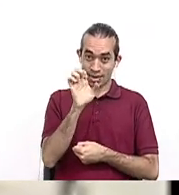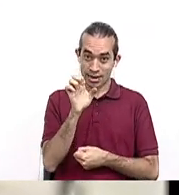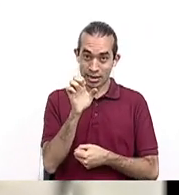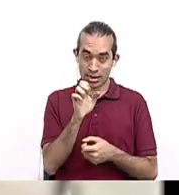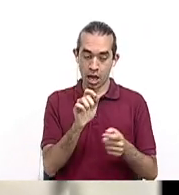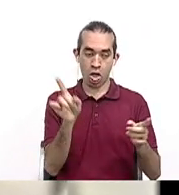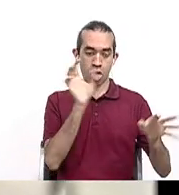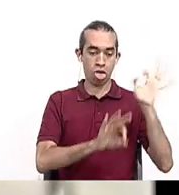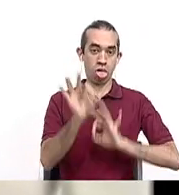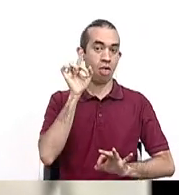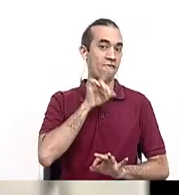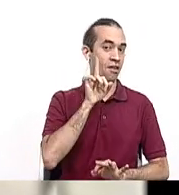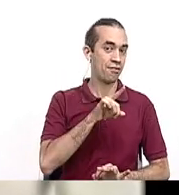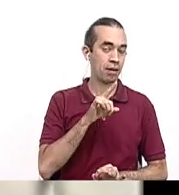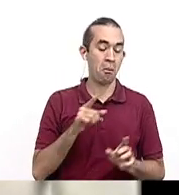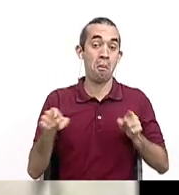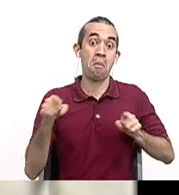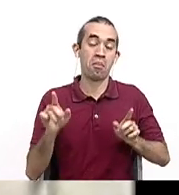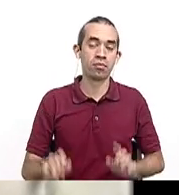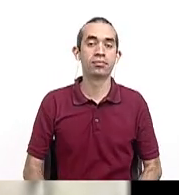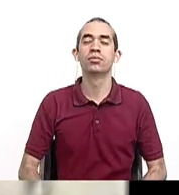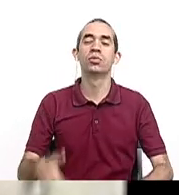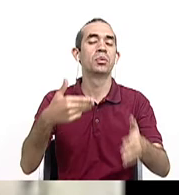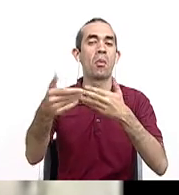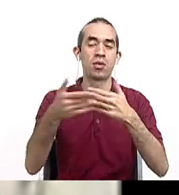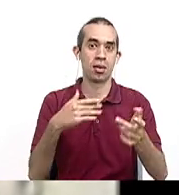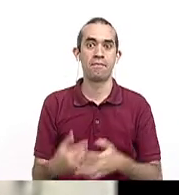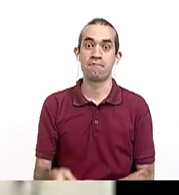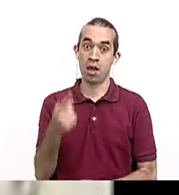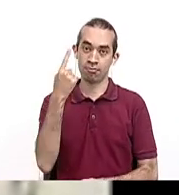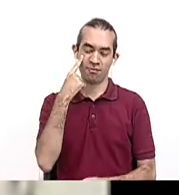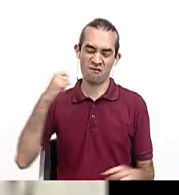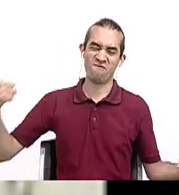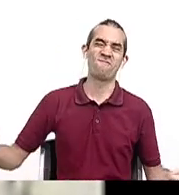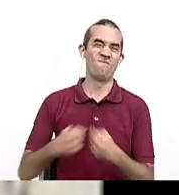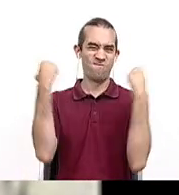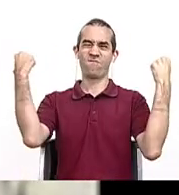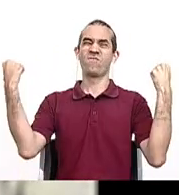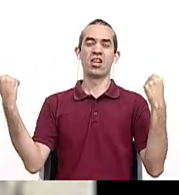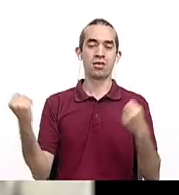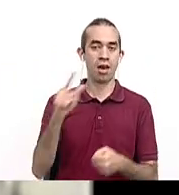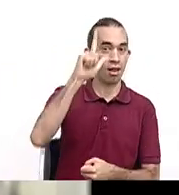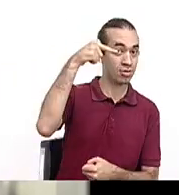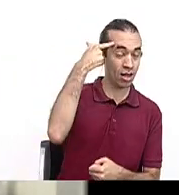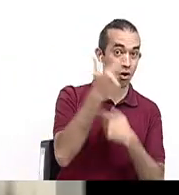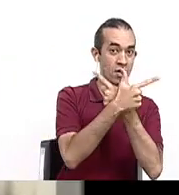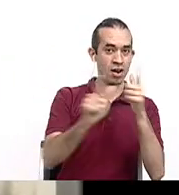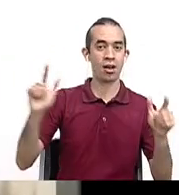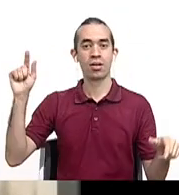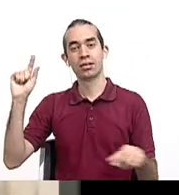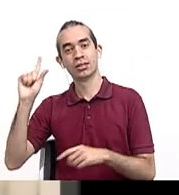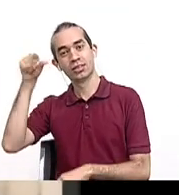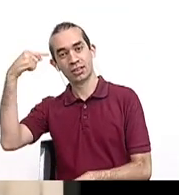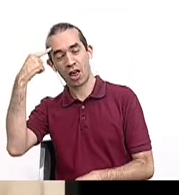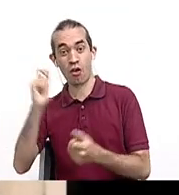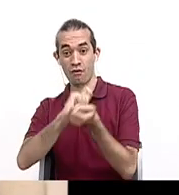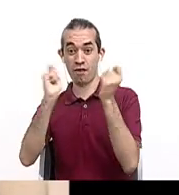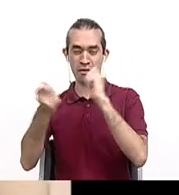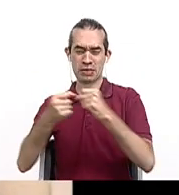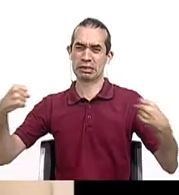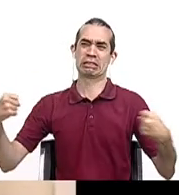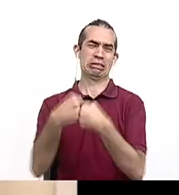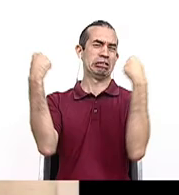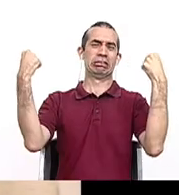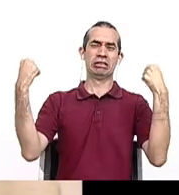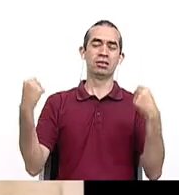se puede afirmar que en los 40 chocaron dos trenes por un lado el estado liberal y por otro el estado reformista ambos modelos con